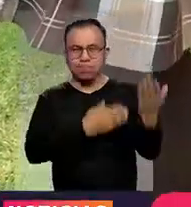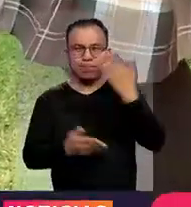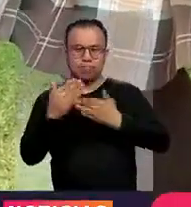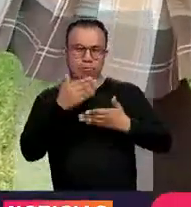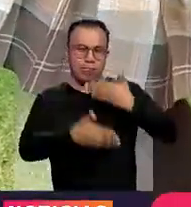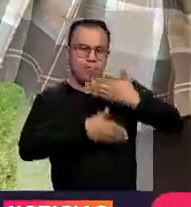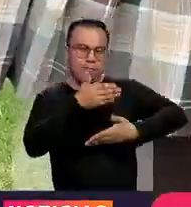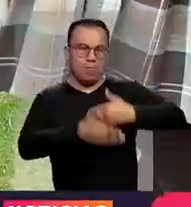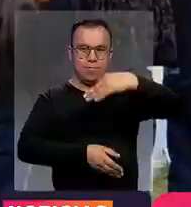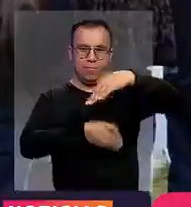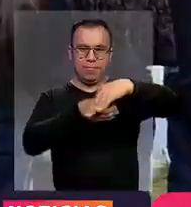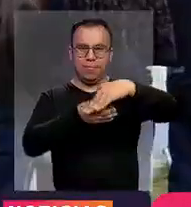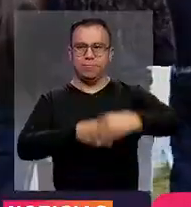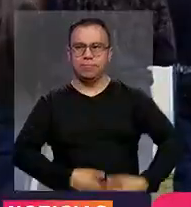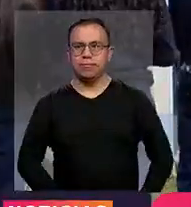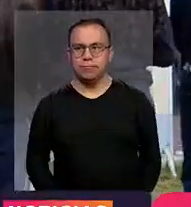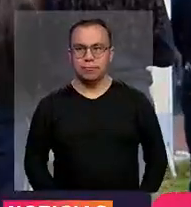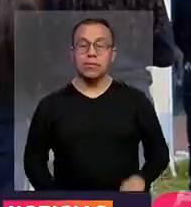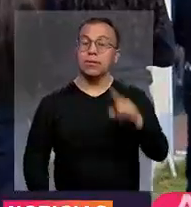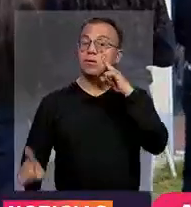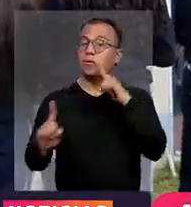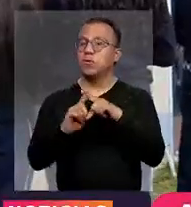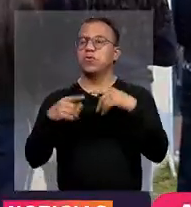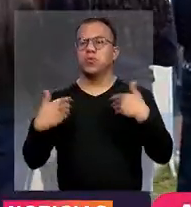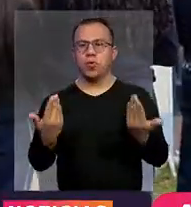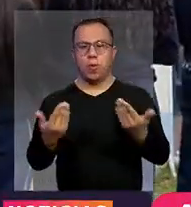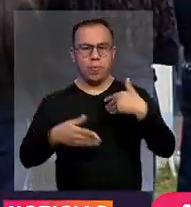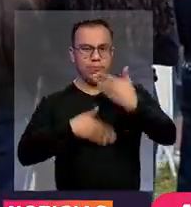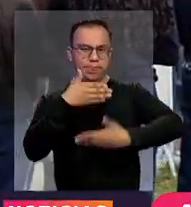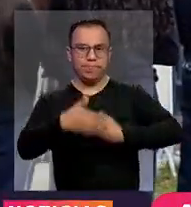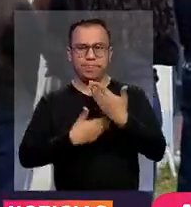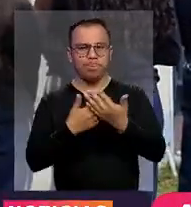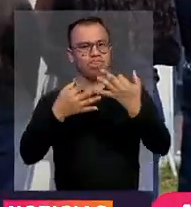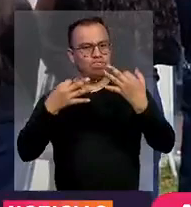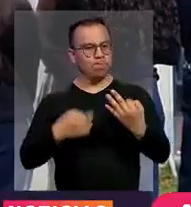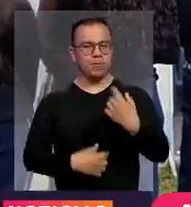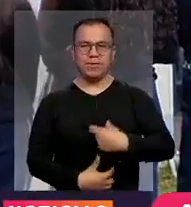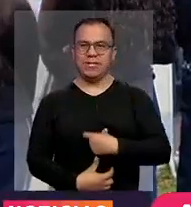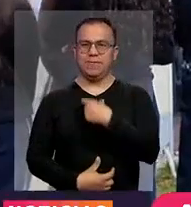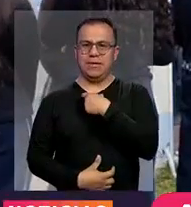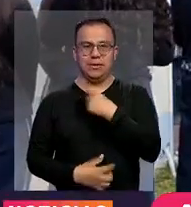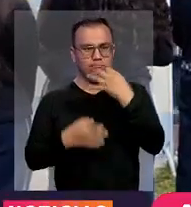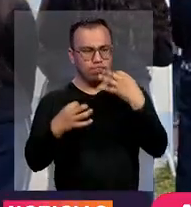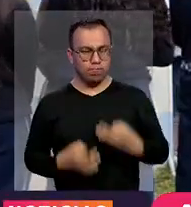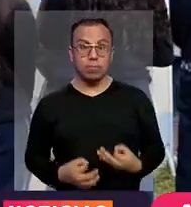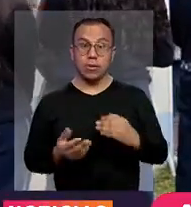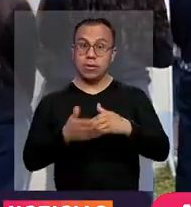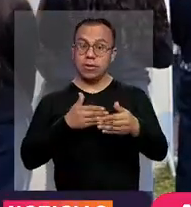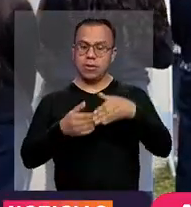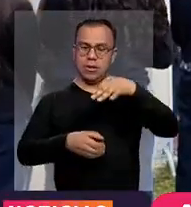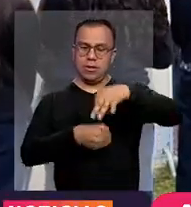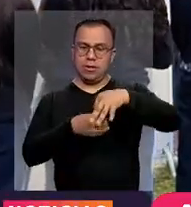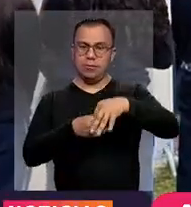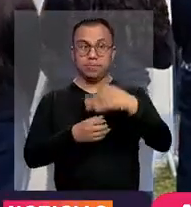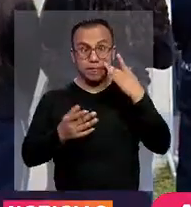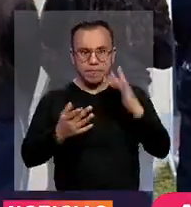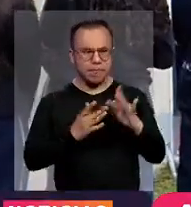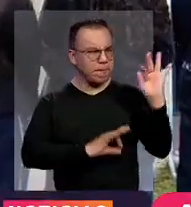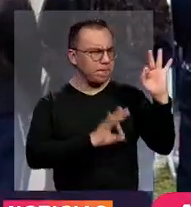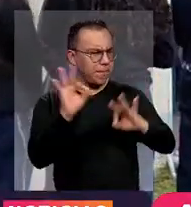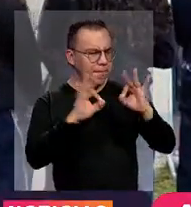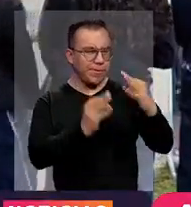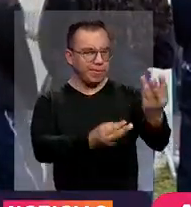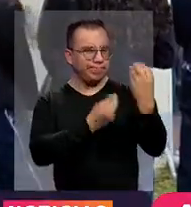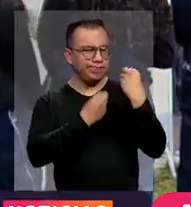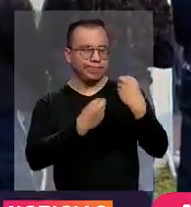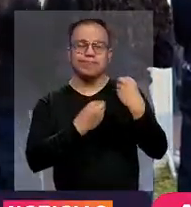el proceso de votación. Tiene como objetivo fortalecer los valores cívicos de estudiantes por debajo de la votación para que estén más